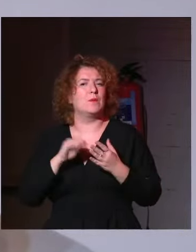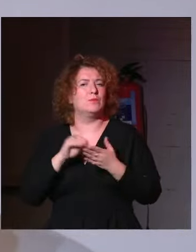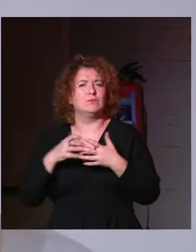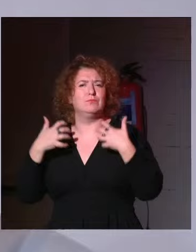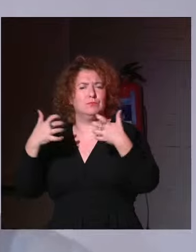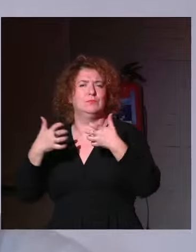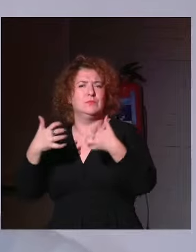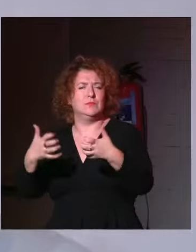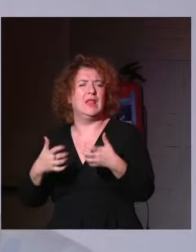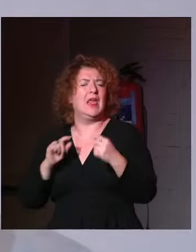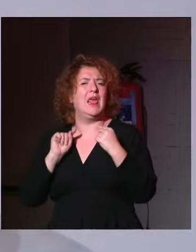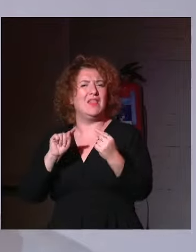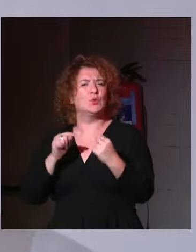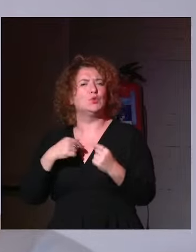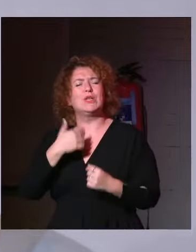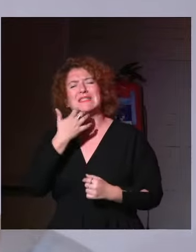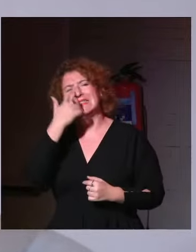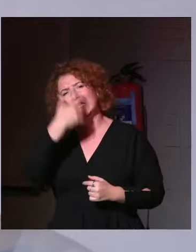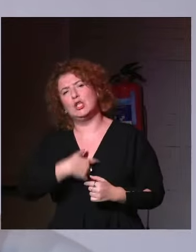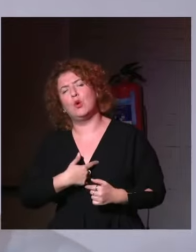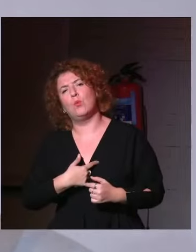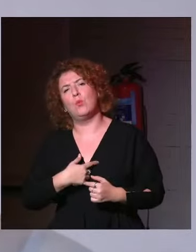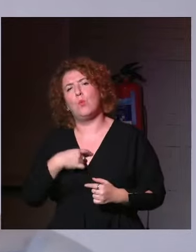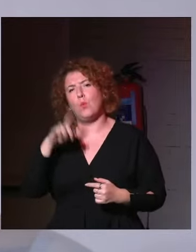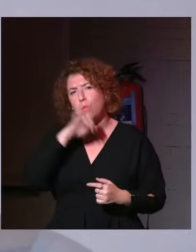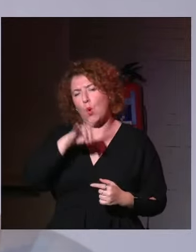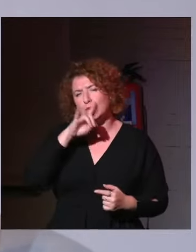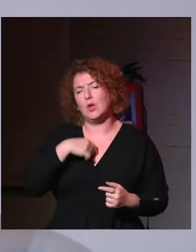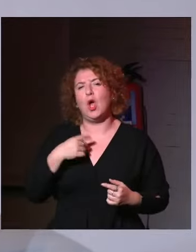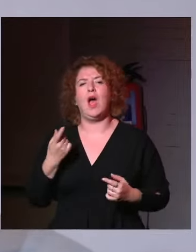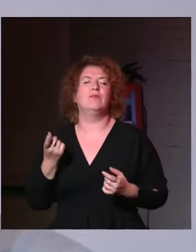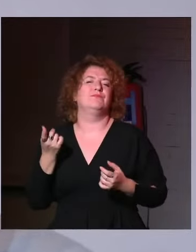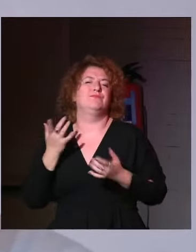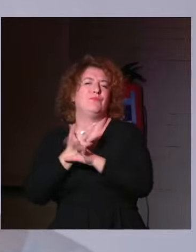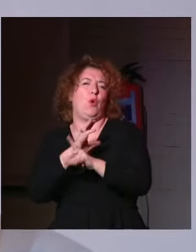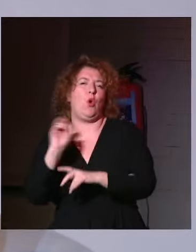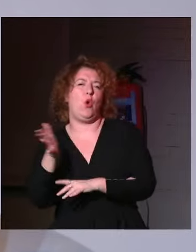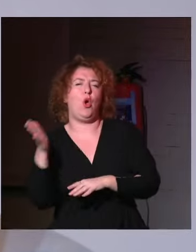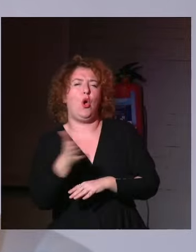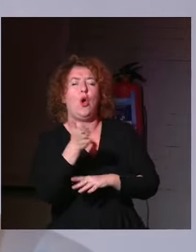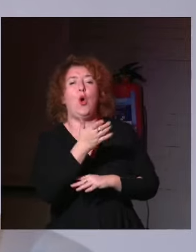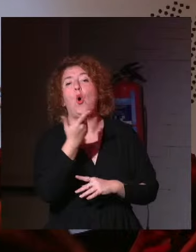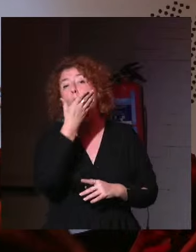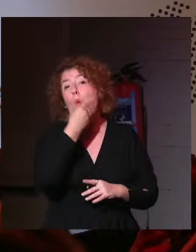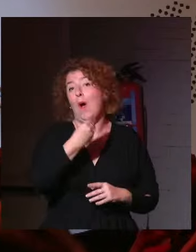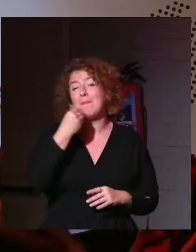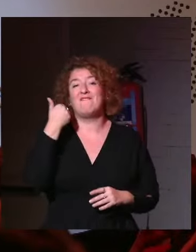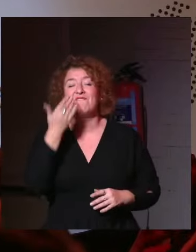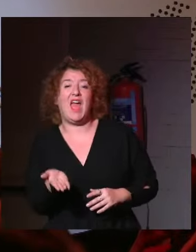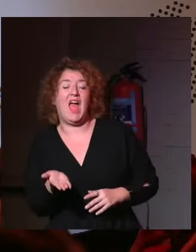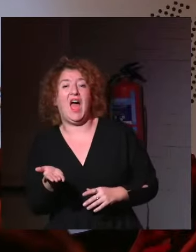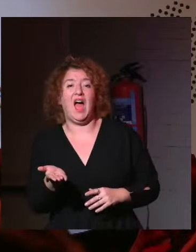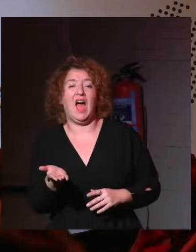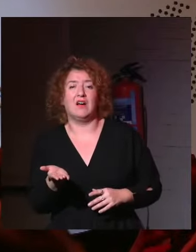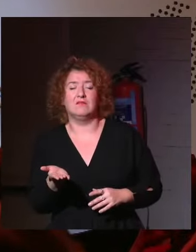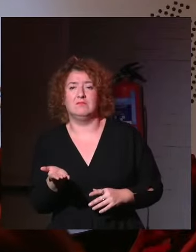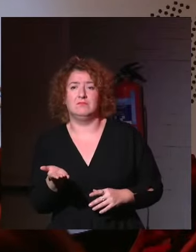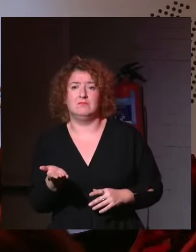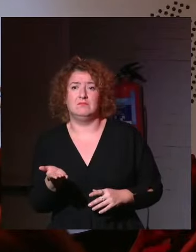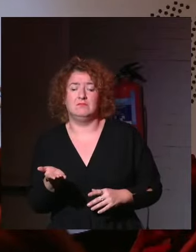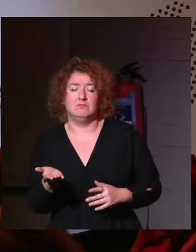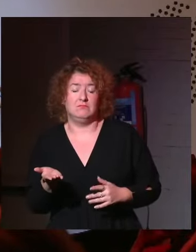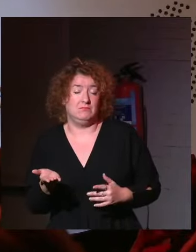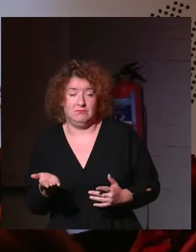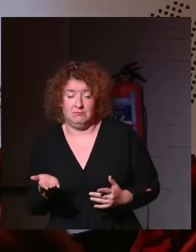larguísima discusión sobre si yo era promiscua frígida fea o bonita y eso no pasaba con eh